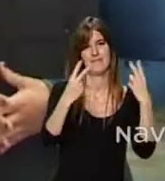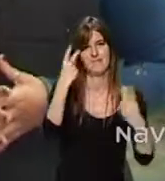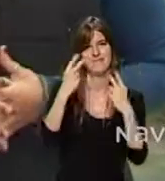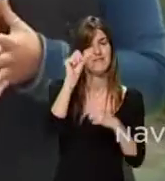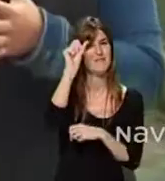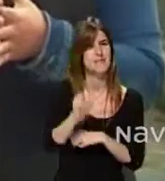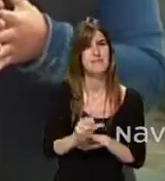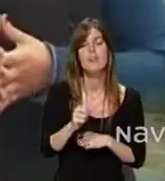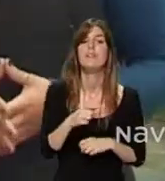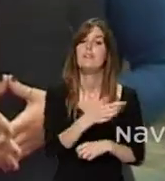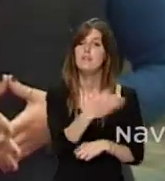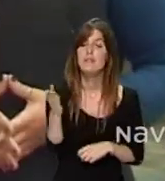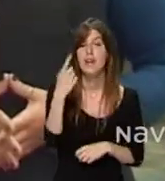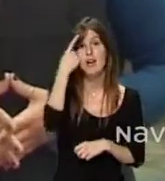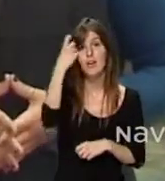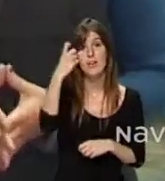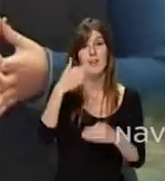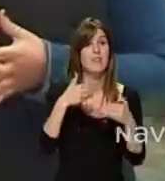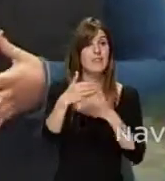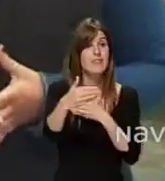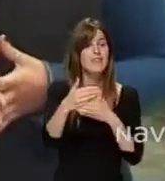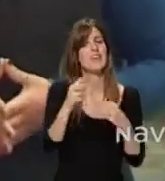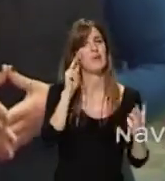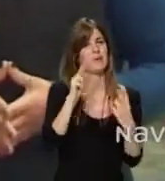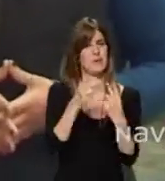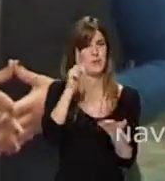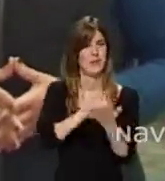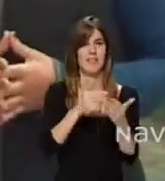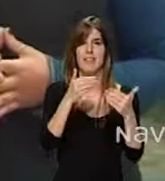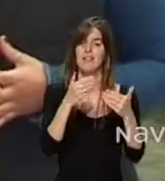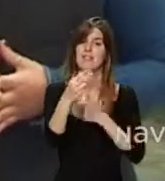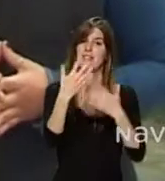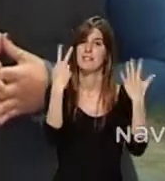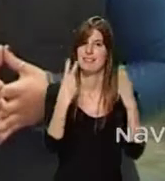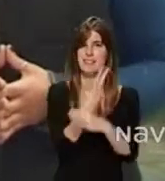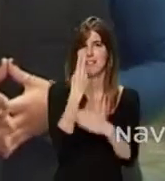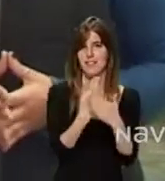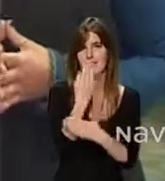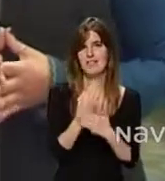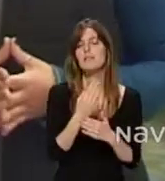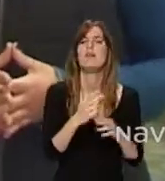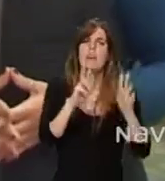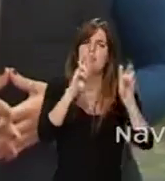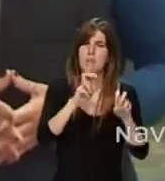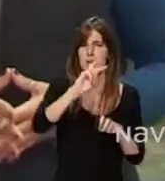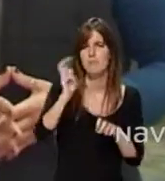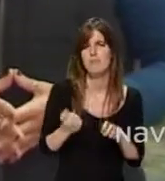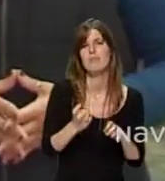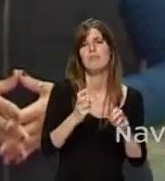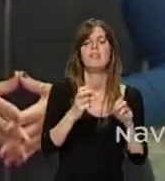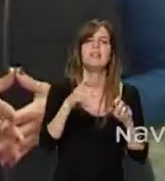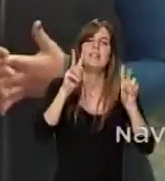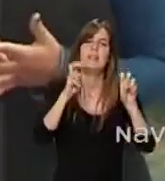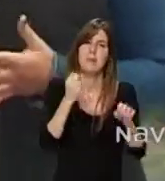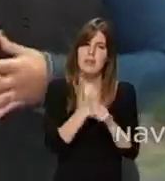lado del televisor, y recordad que tenemos una nueva cita, aquí en esta casa, dentro de tan solo siete días, con más historias de